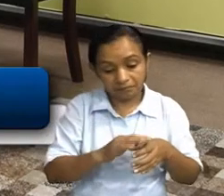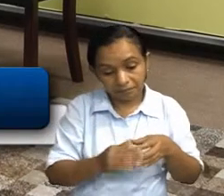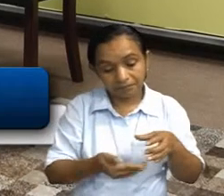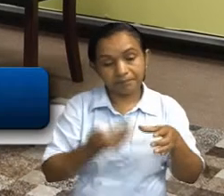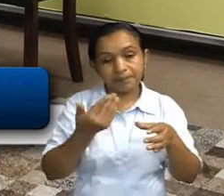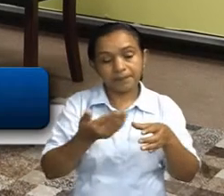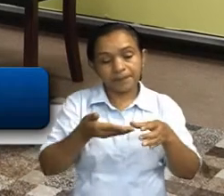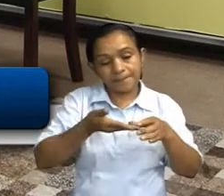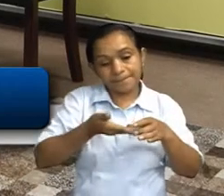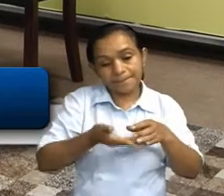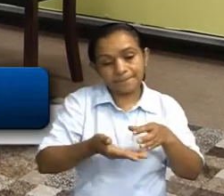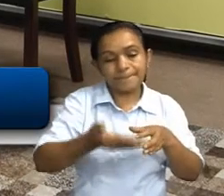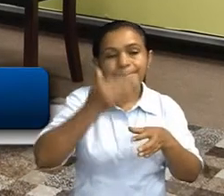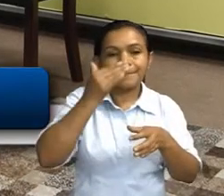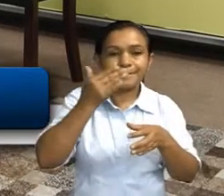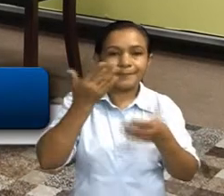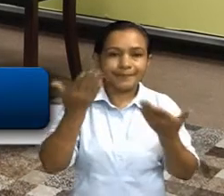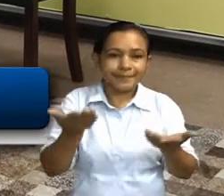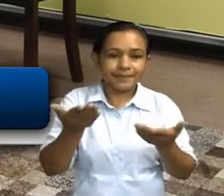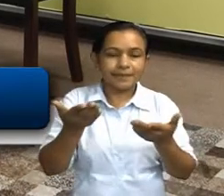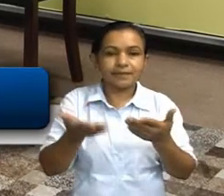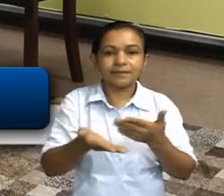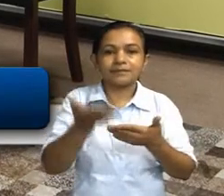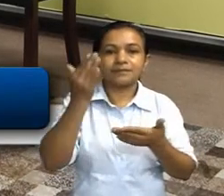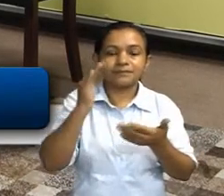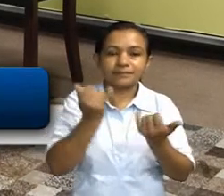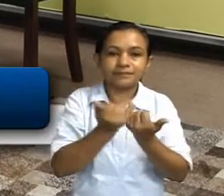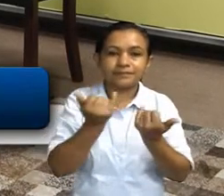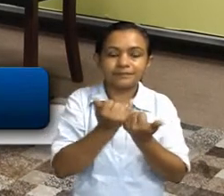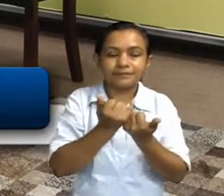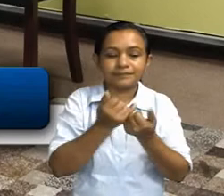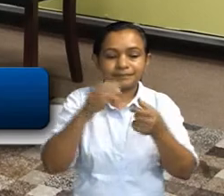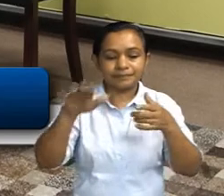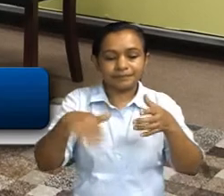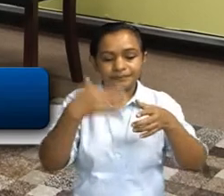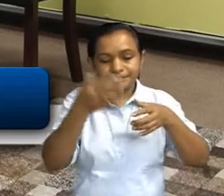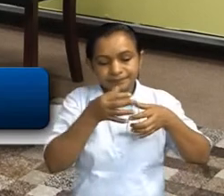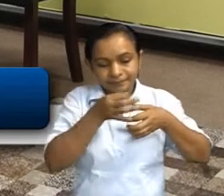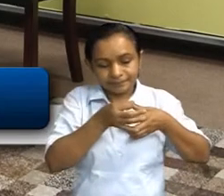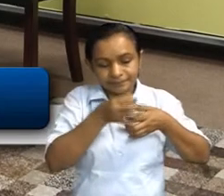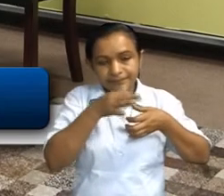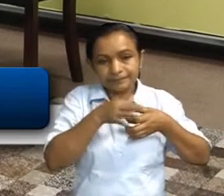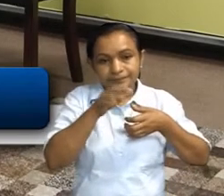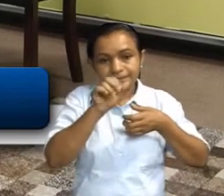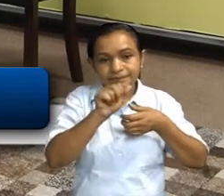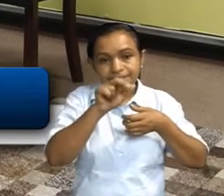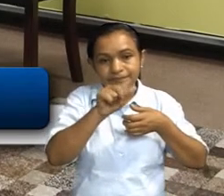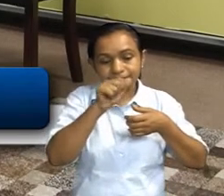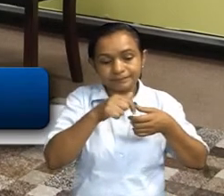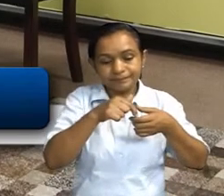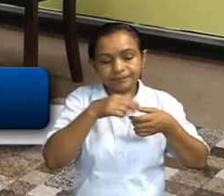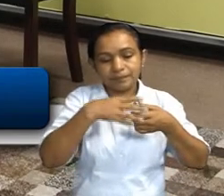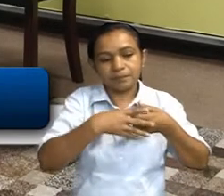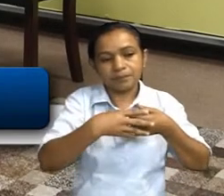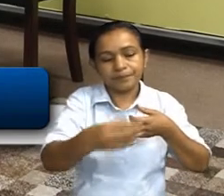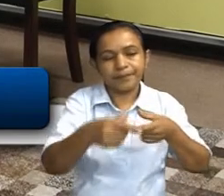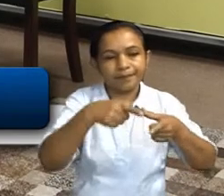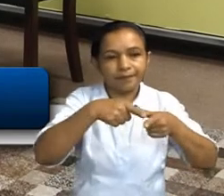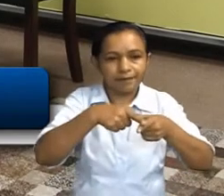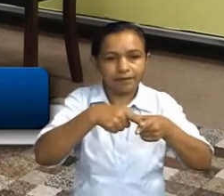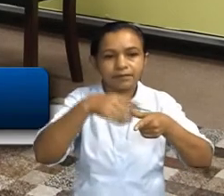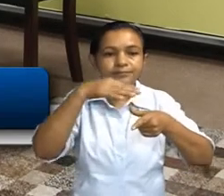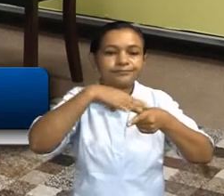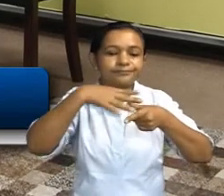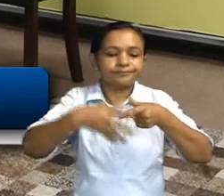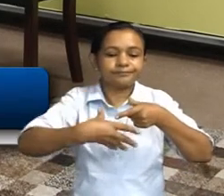de atrás hacia adelante, arrastra las bacterias que se encuentran en el área anal o perianal hacia el introito